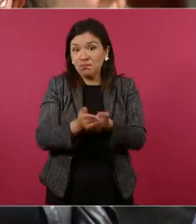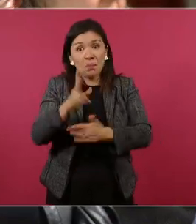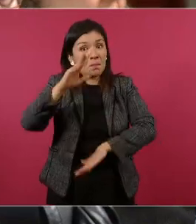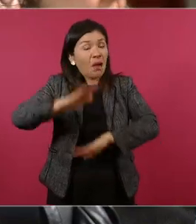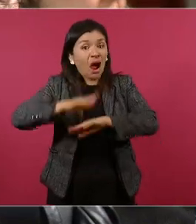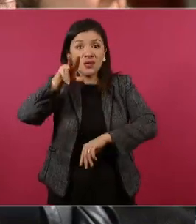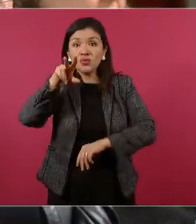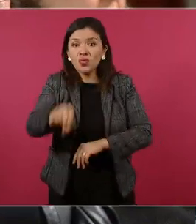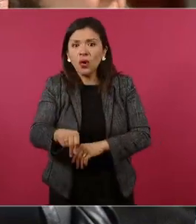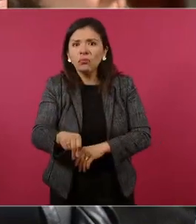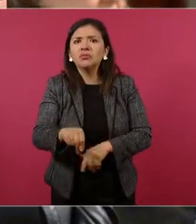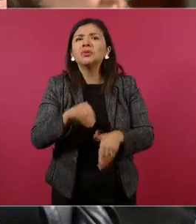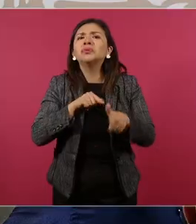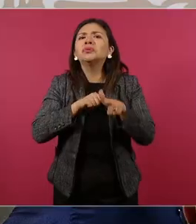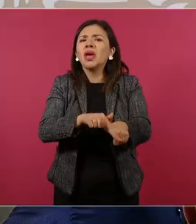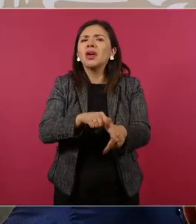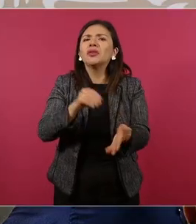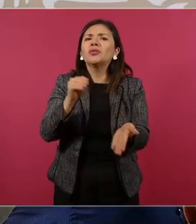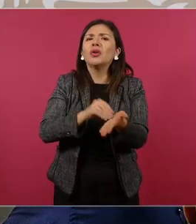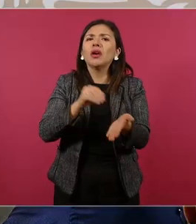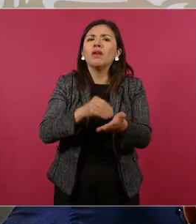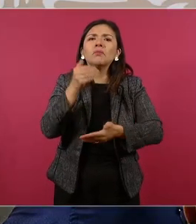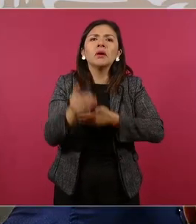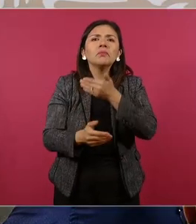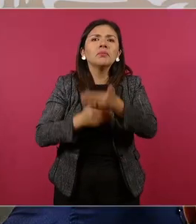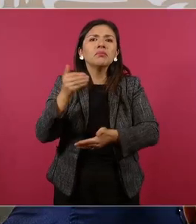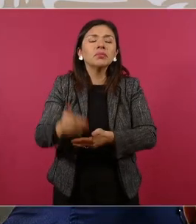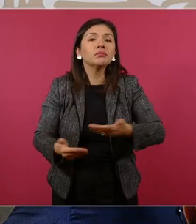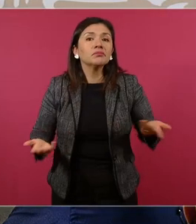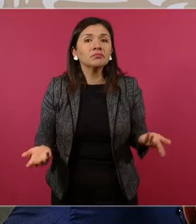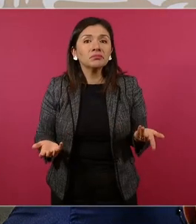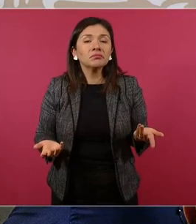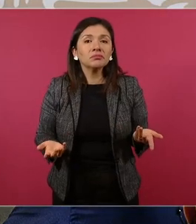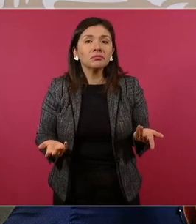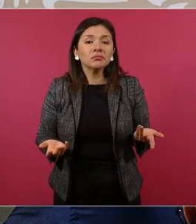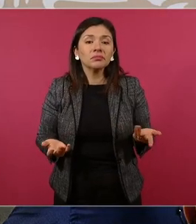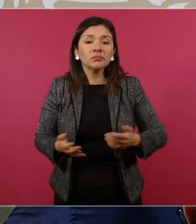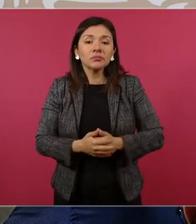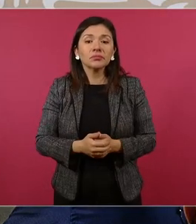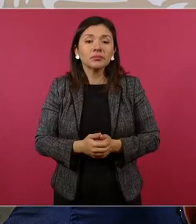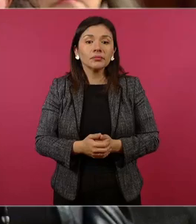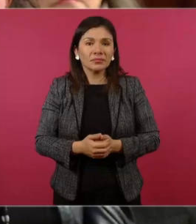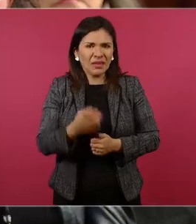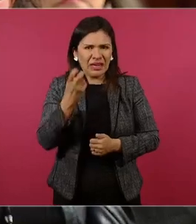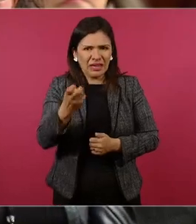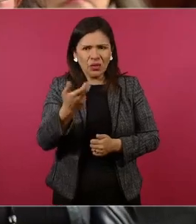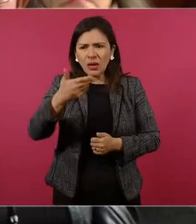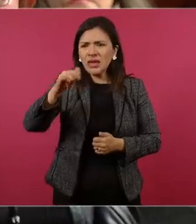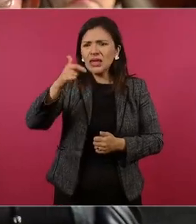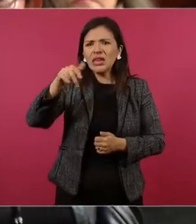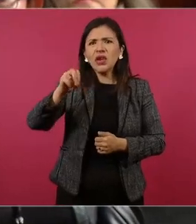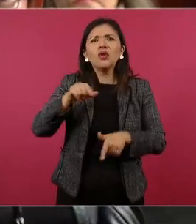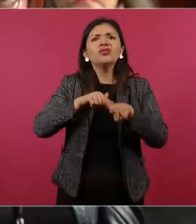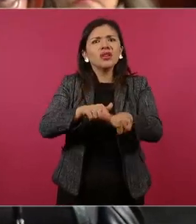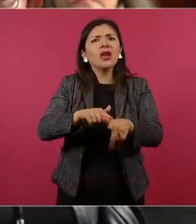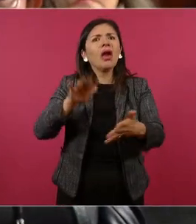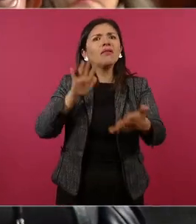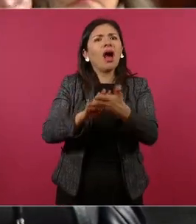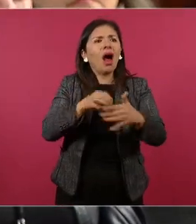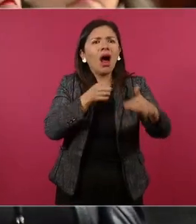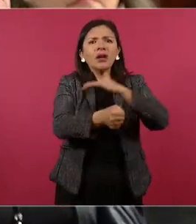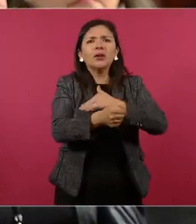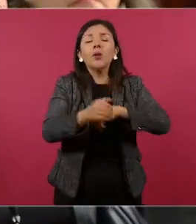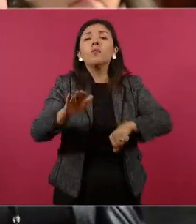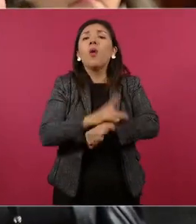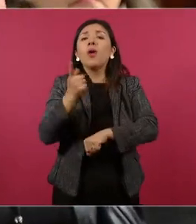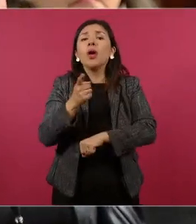se iba a permitir se está permitiendo se está permitiendo entonces higinio ahí está Y por qué Porque